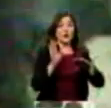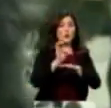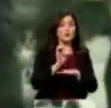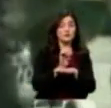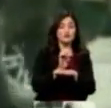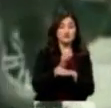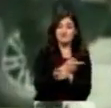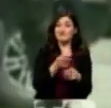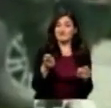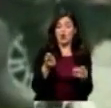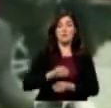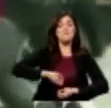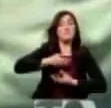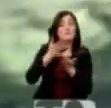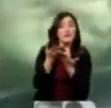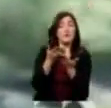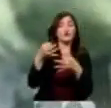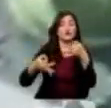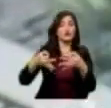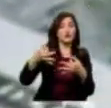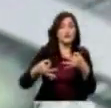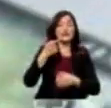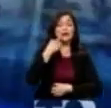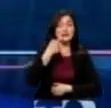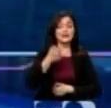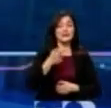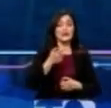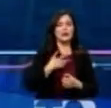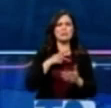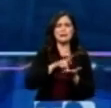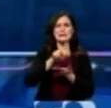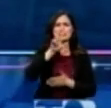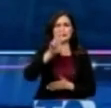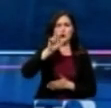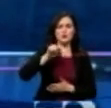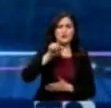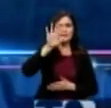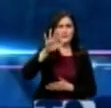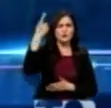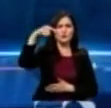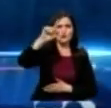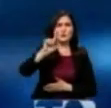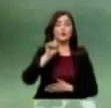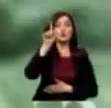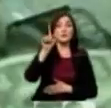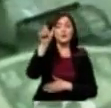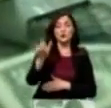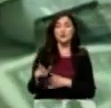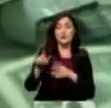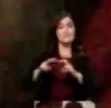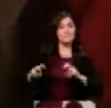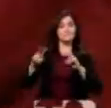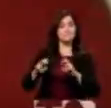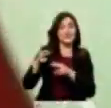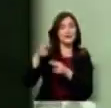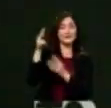diferente según el informe del departamento de Justicia se habrían recibido 33,5 millones y hasta el momento el único investigado en el caso de